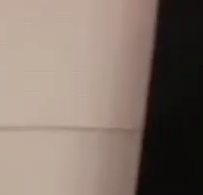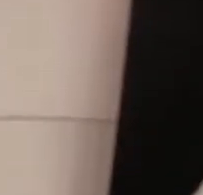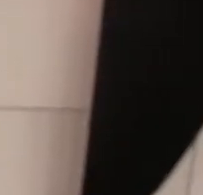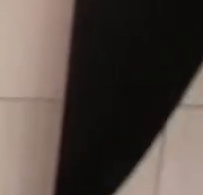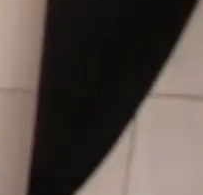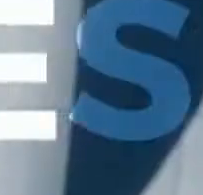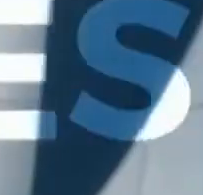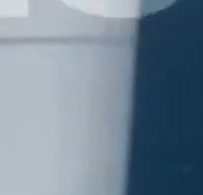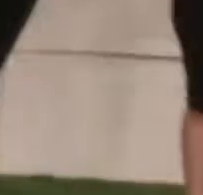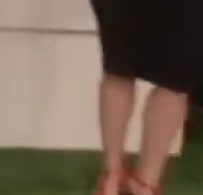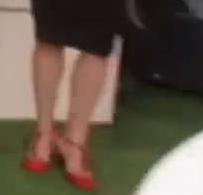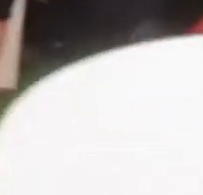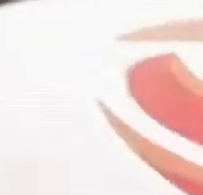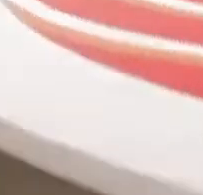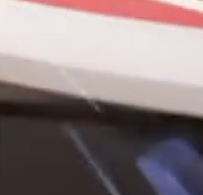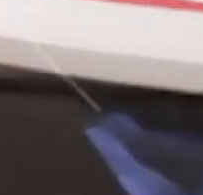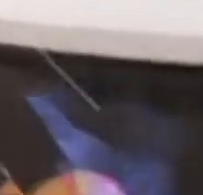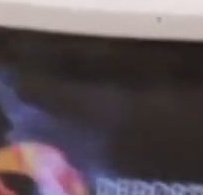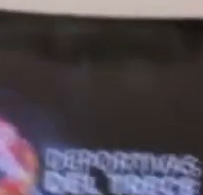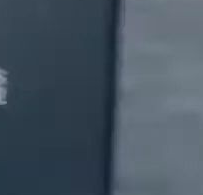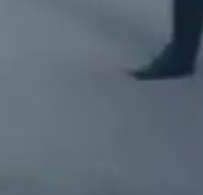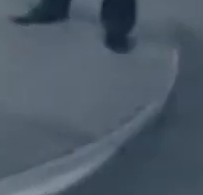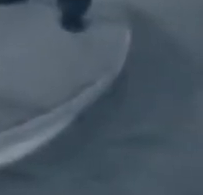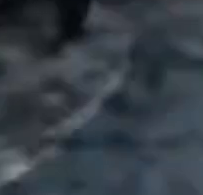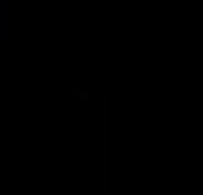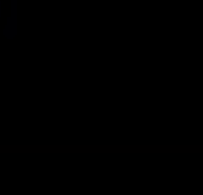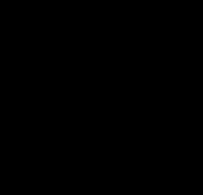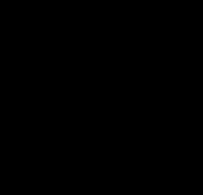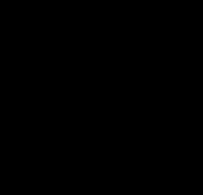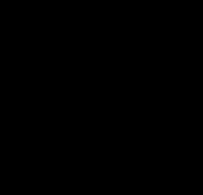deportes nos involucra a todos.